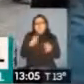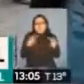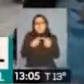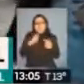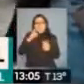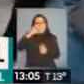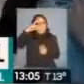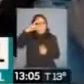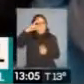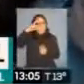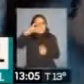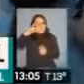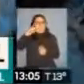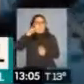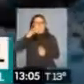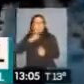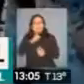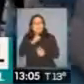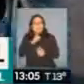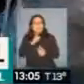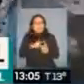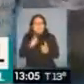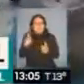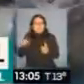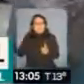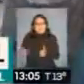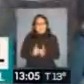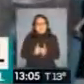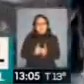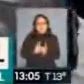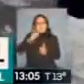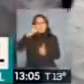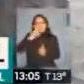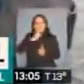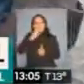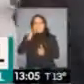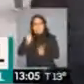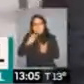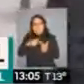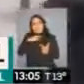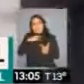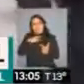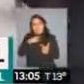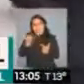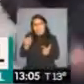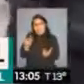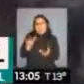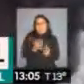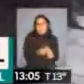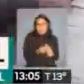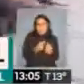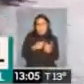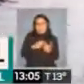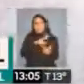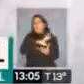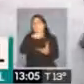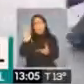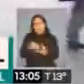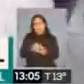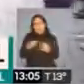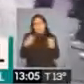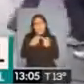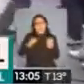CGT a nivel nacional y con el acompañamiento también de la CTA, en este caso en Jujuy, todos los sindicatos docentes